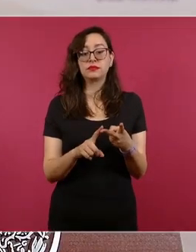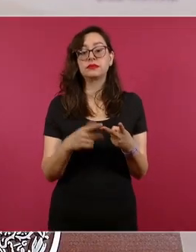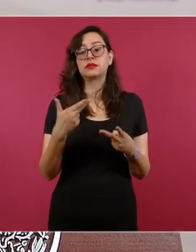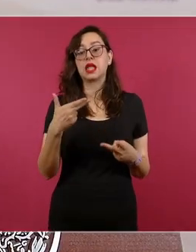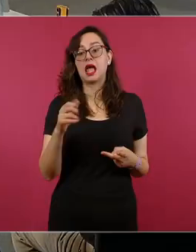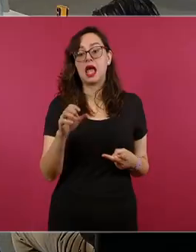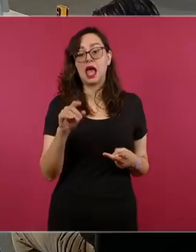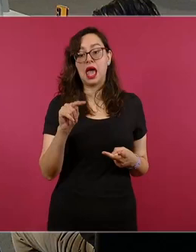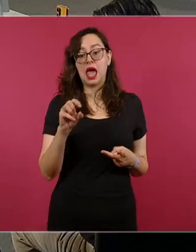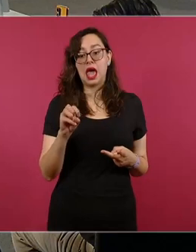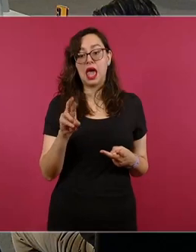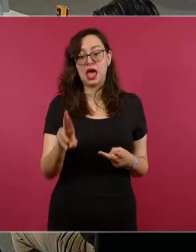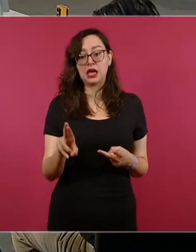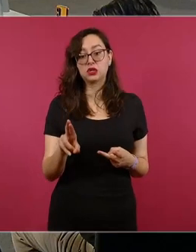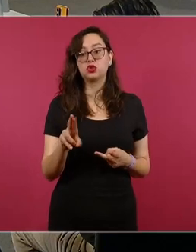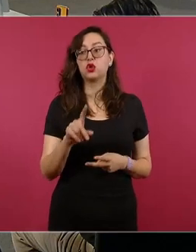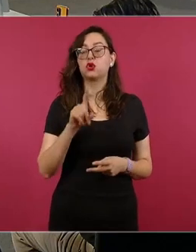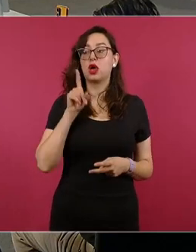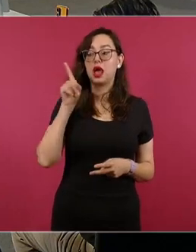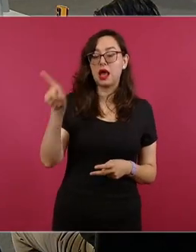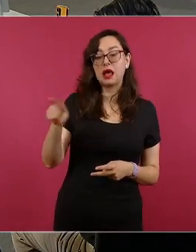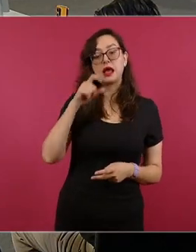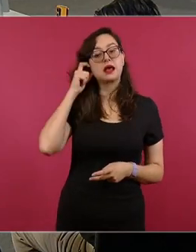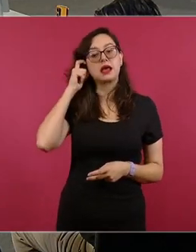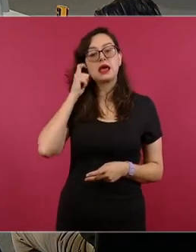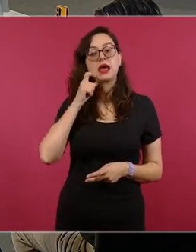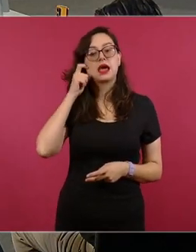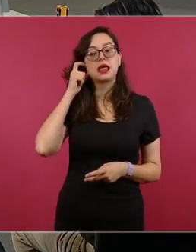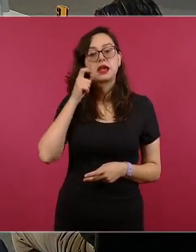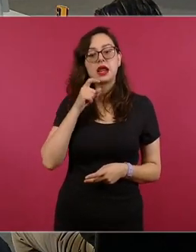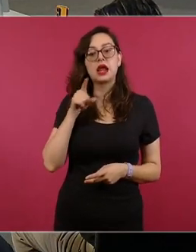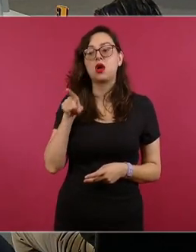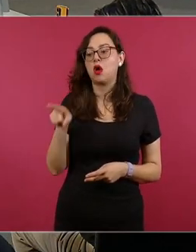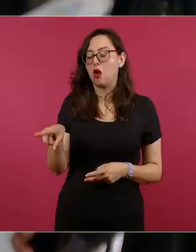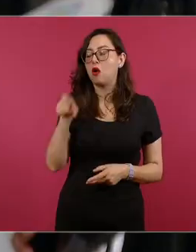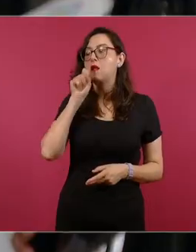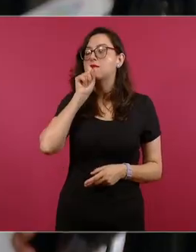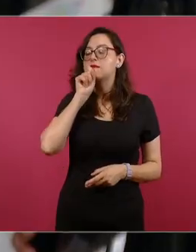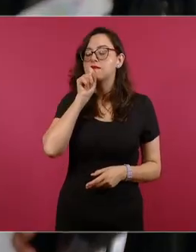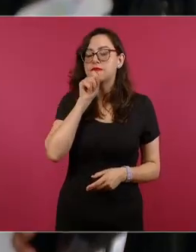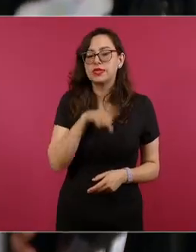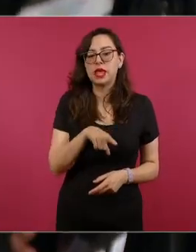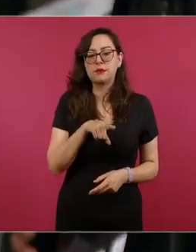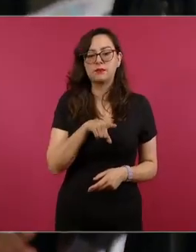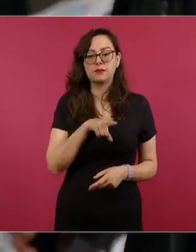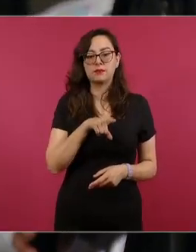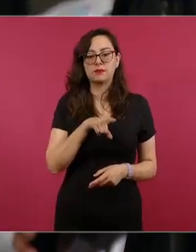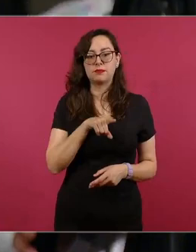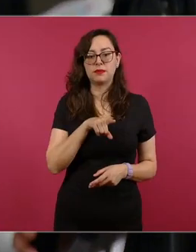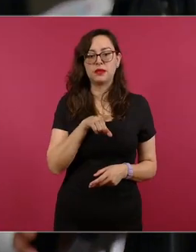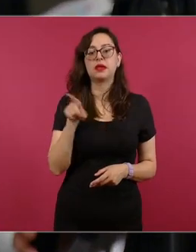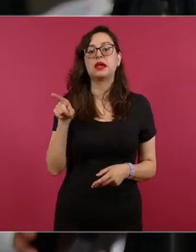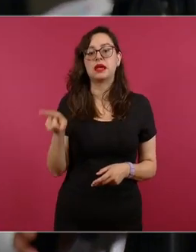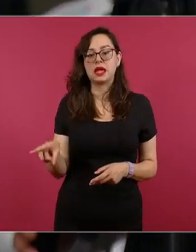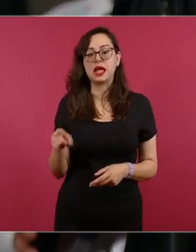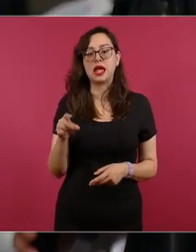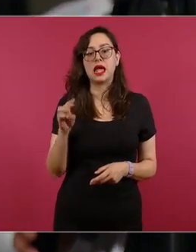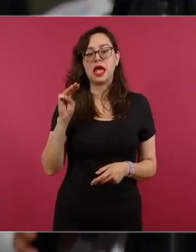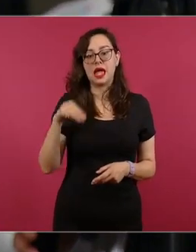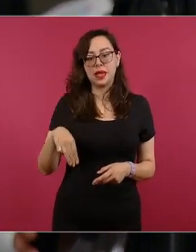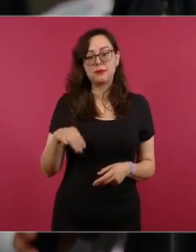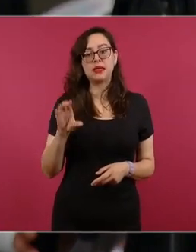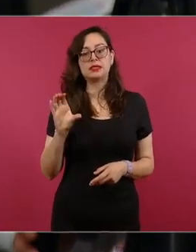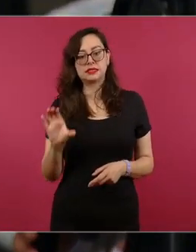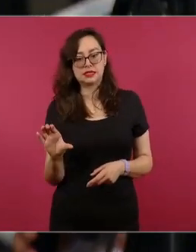Astudillo en Guerrero, que igualmente compró, tiene la concesión del MC en